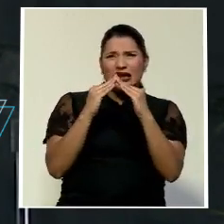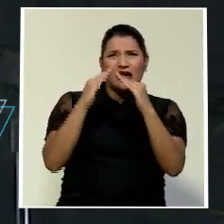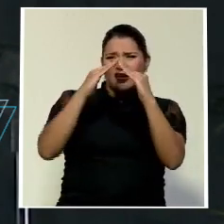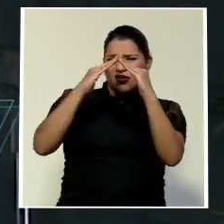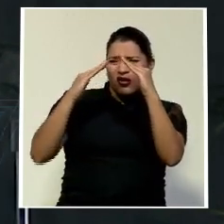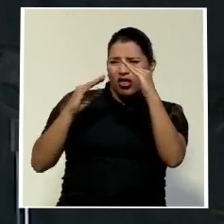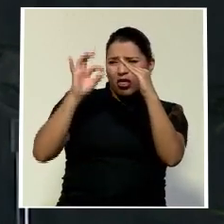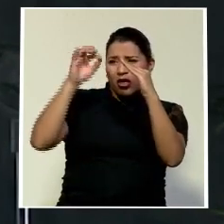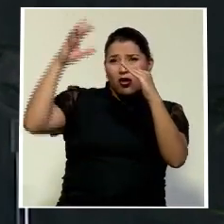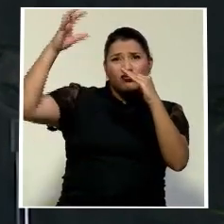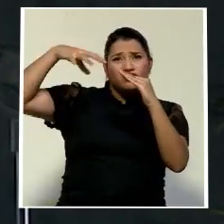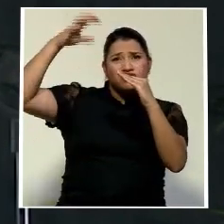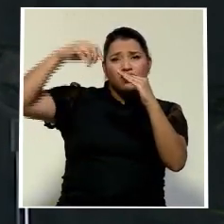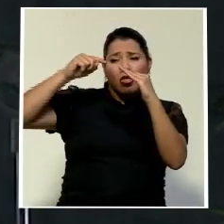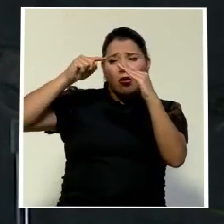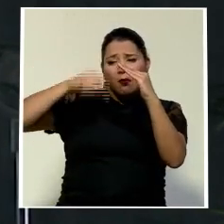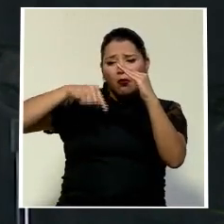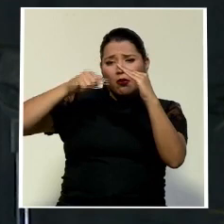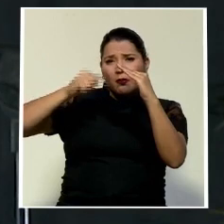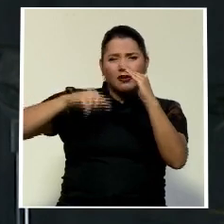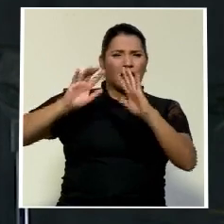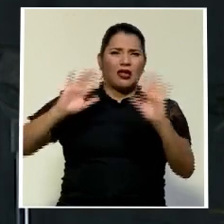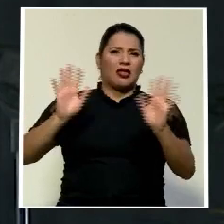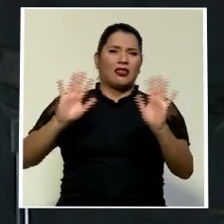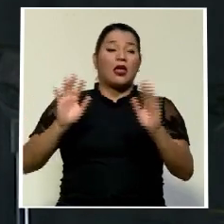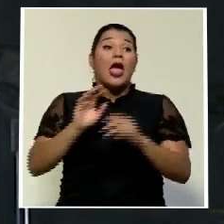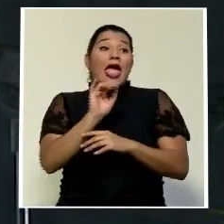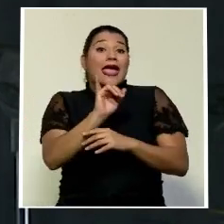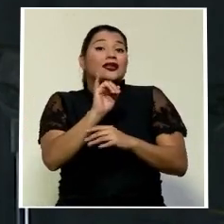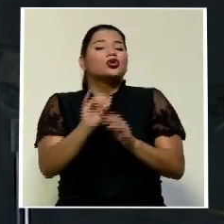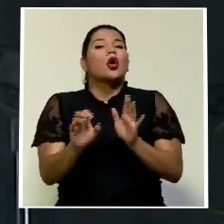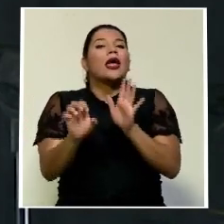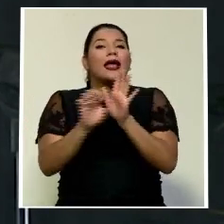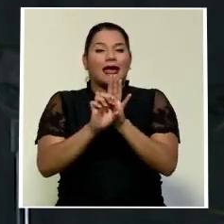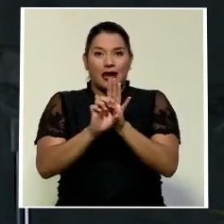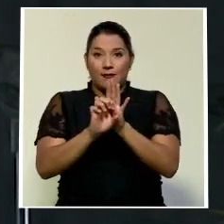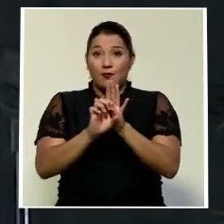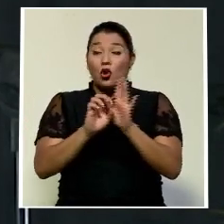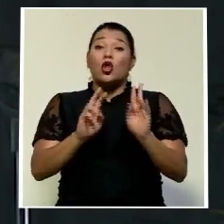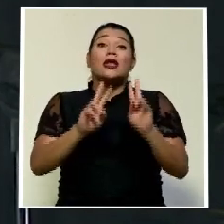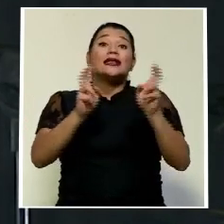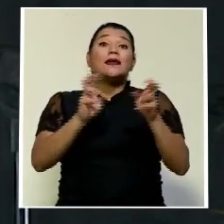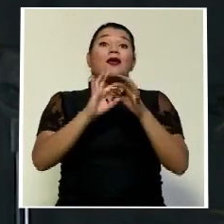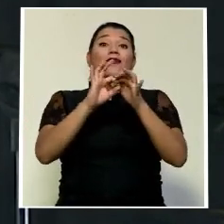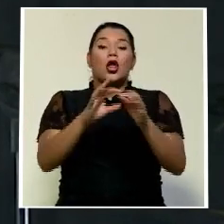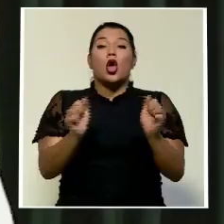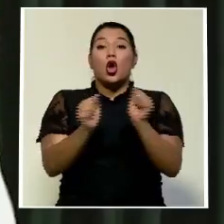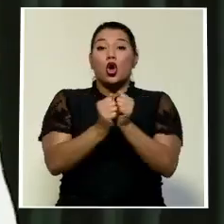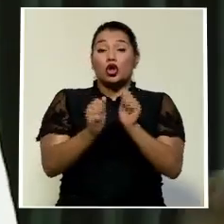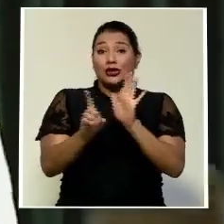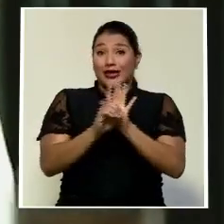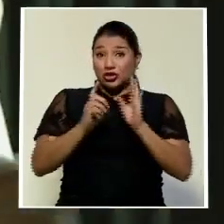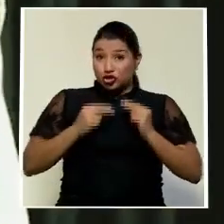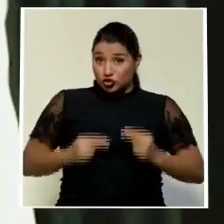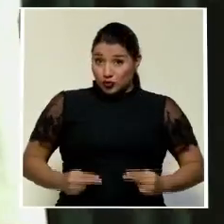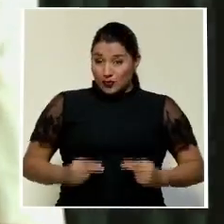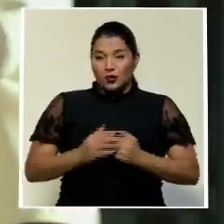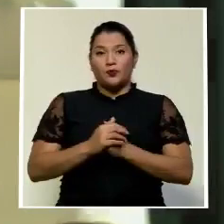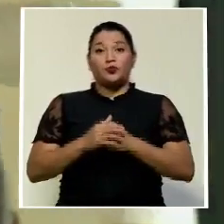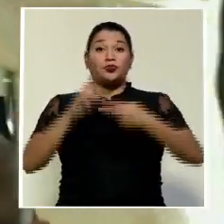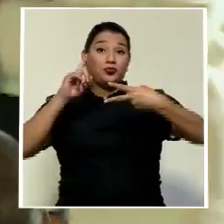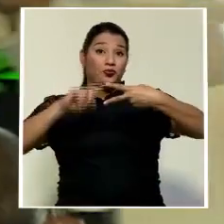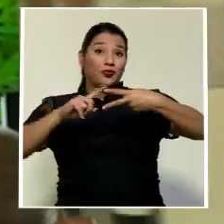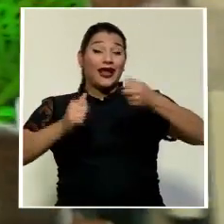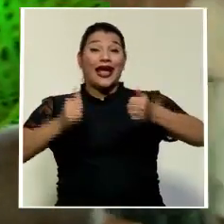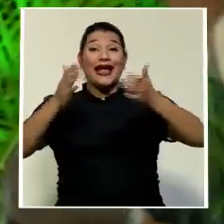y de goteras, son, por citar solo unos ejemplos, temas de derechos humanos. Entre tanto, el candidato a